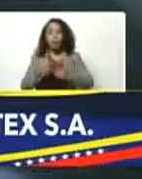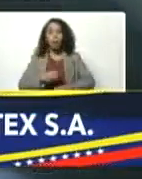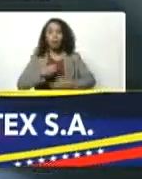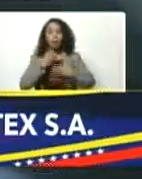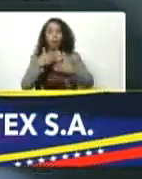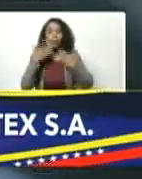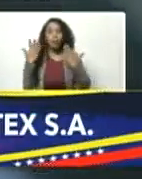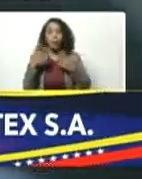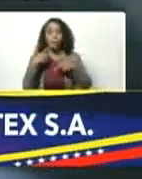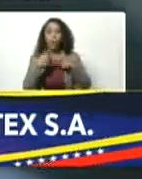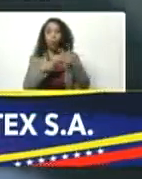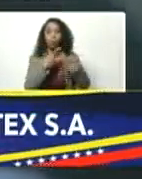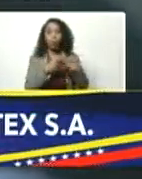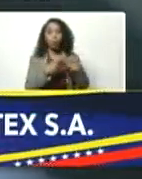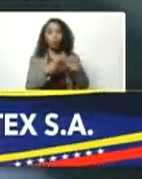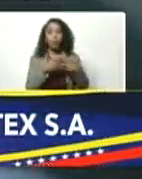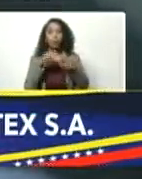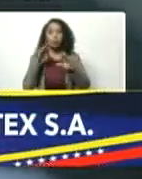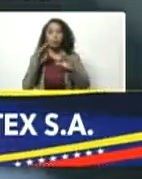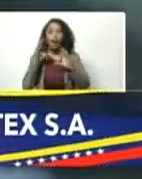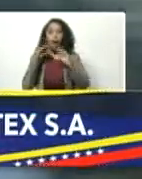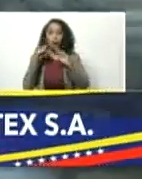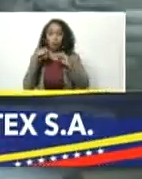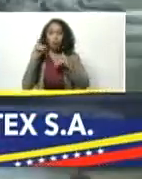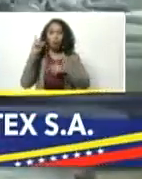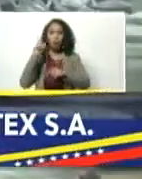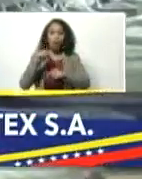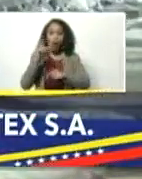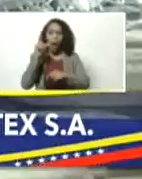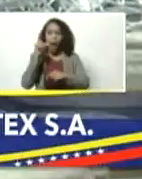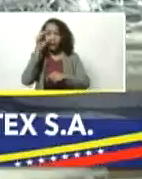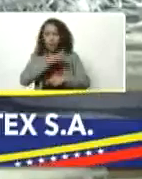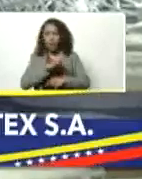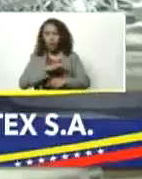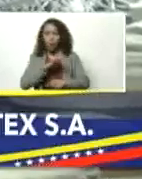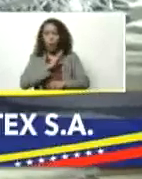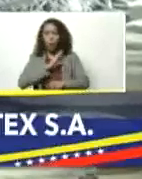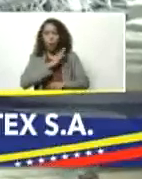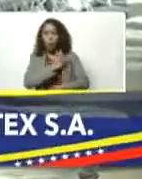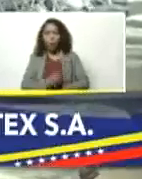de productividad. Y hablando también con el señor Sarikian, dice que